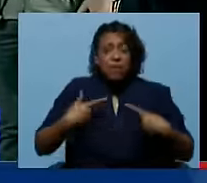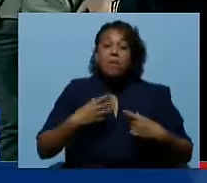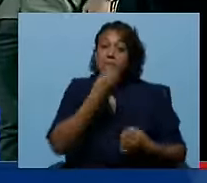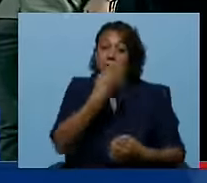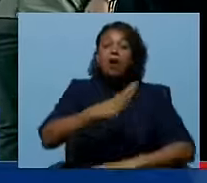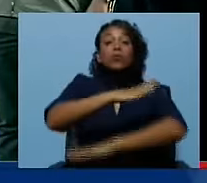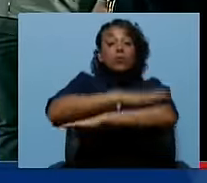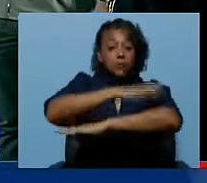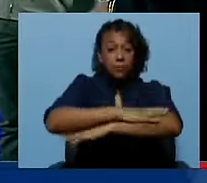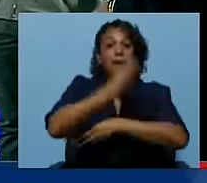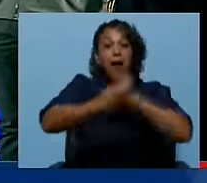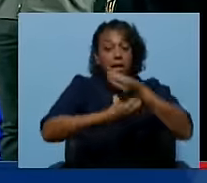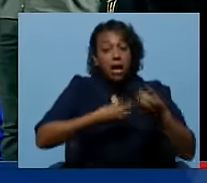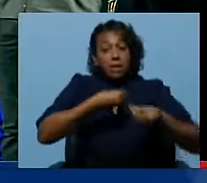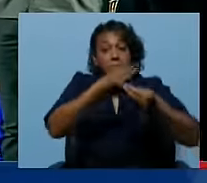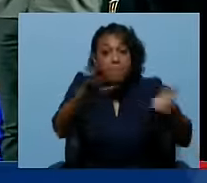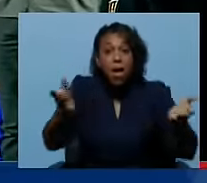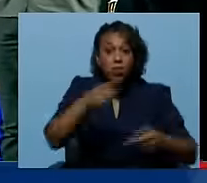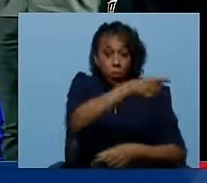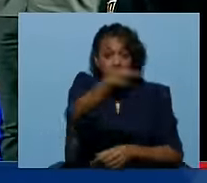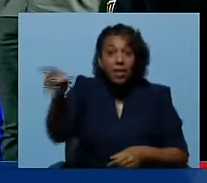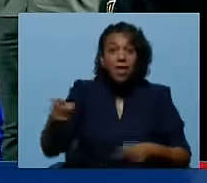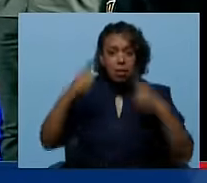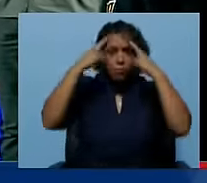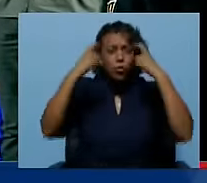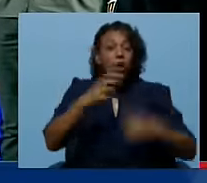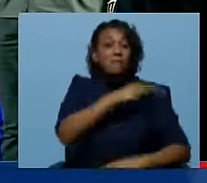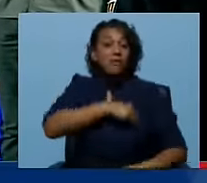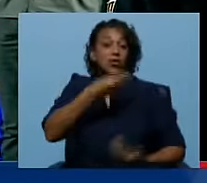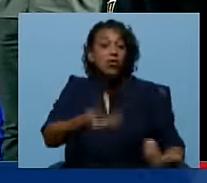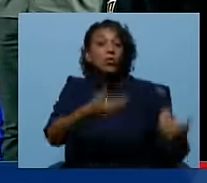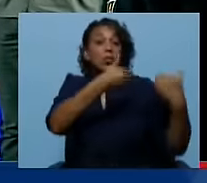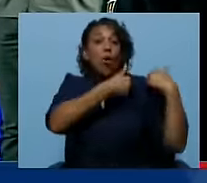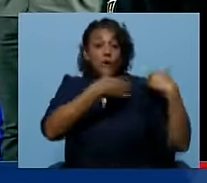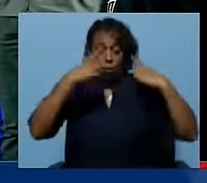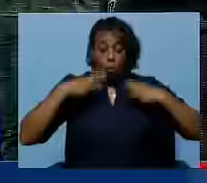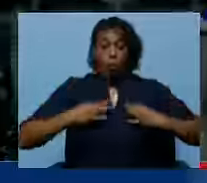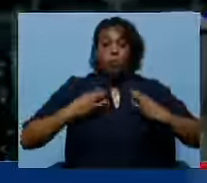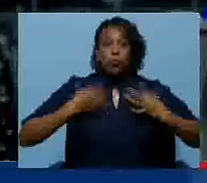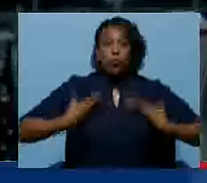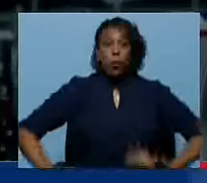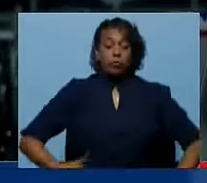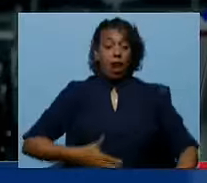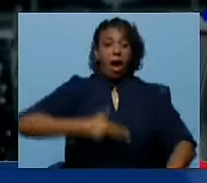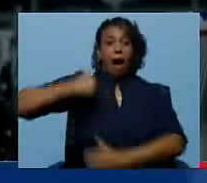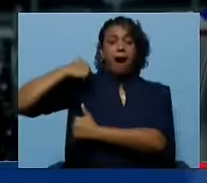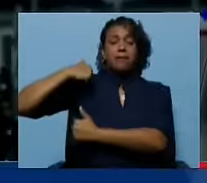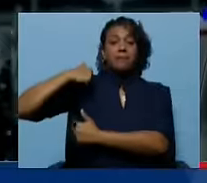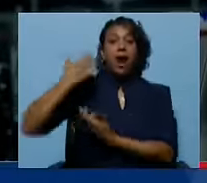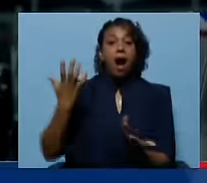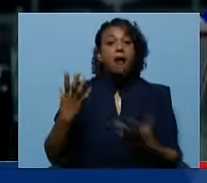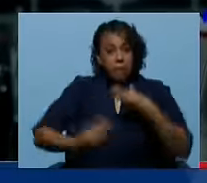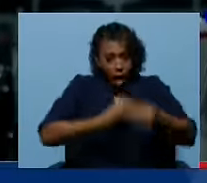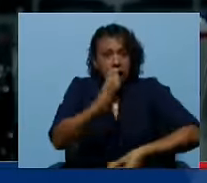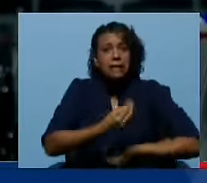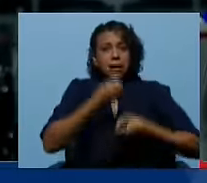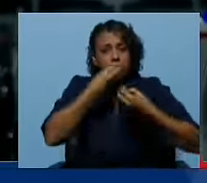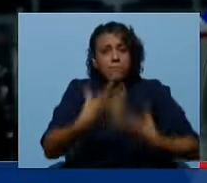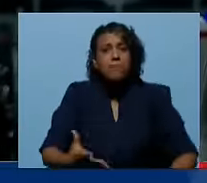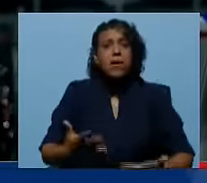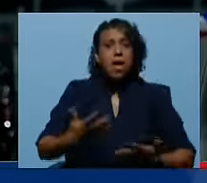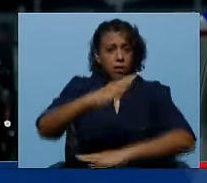bien. Ustedes tienen la misión, el uniforme, las armas para hacer el bien de la